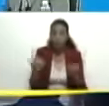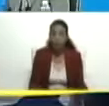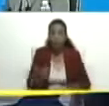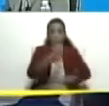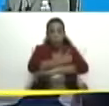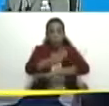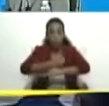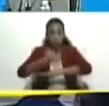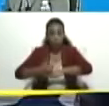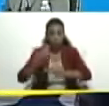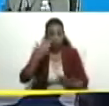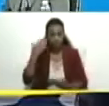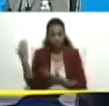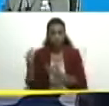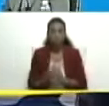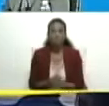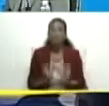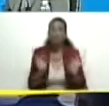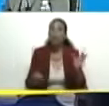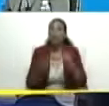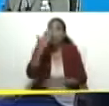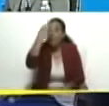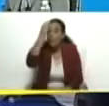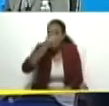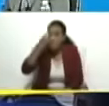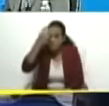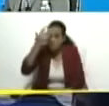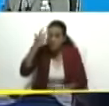de Gobierno. Así que creo que